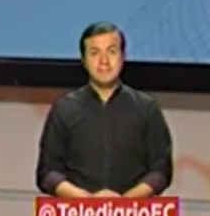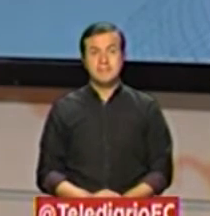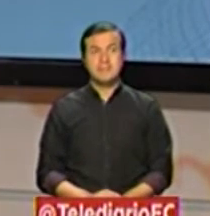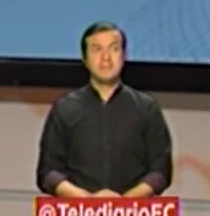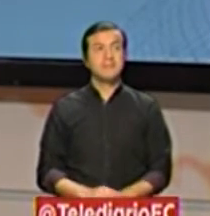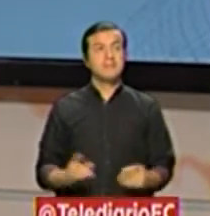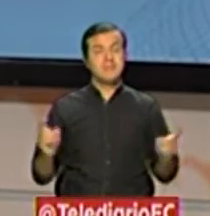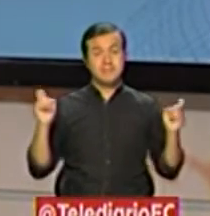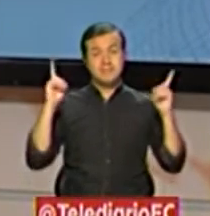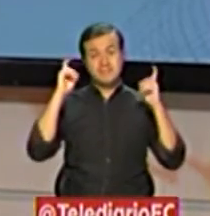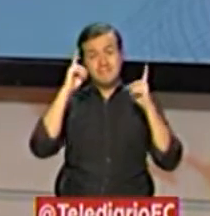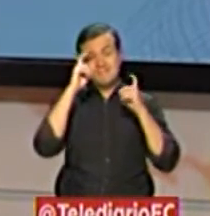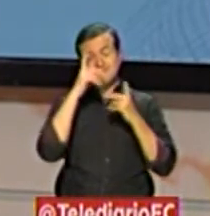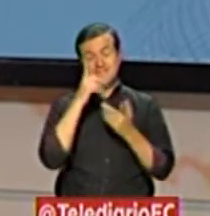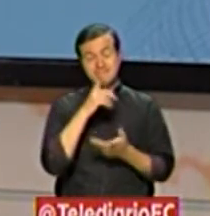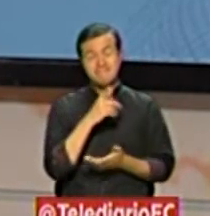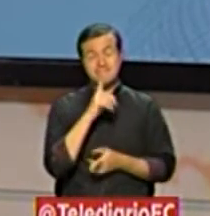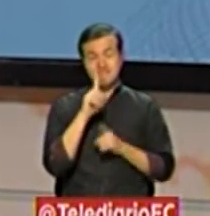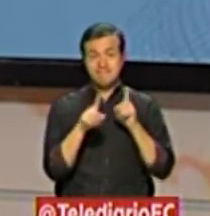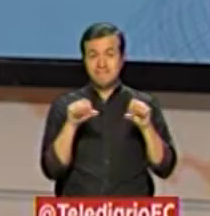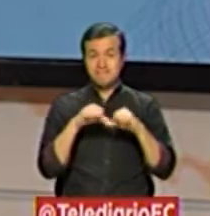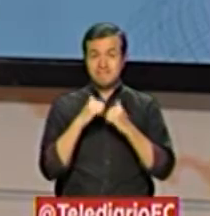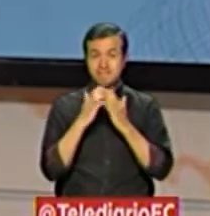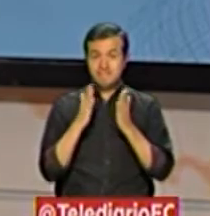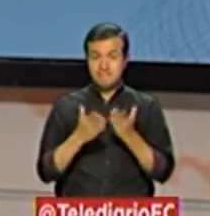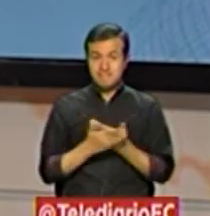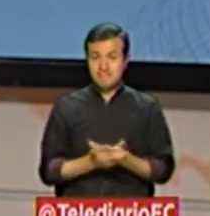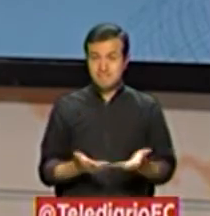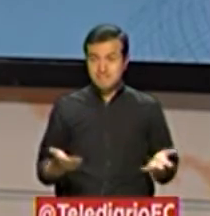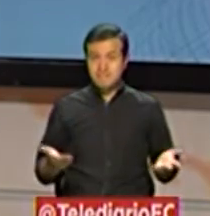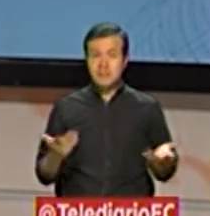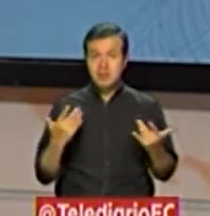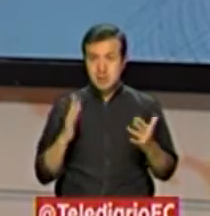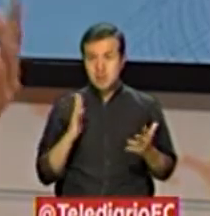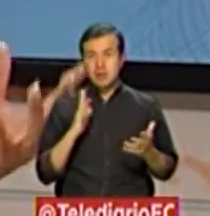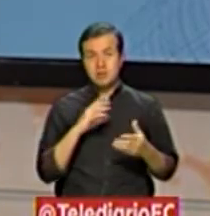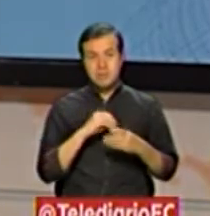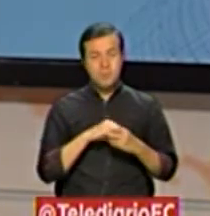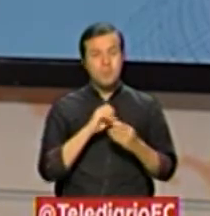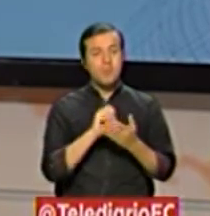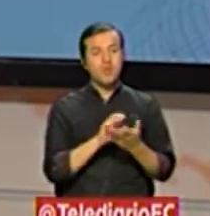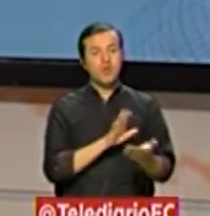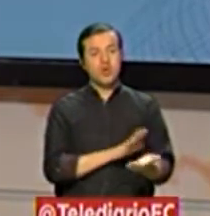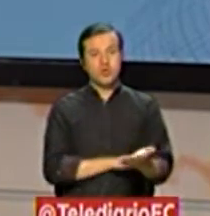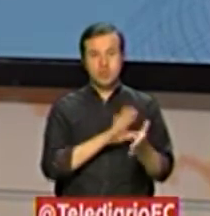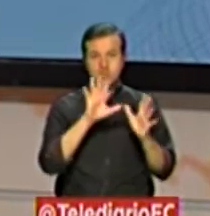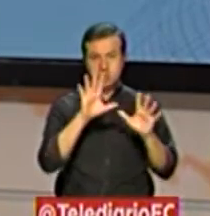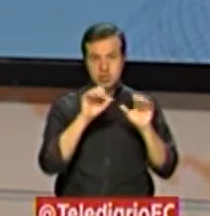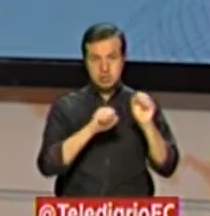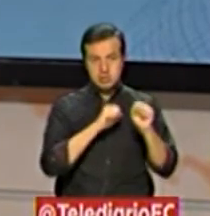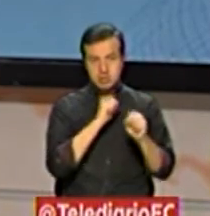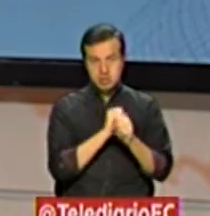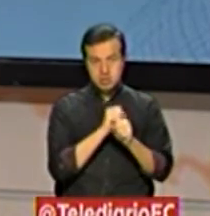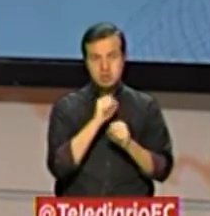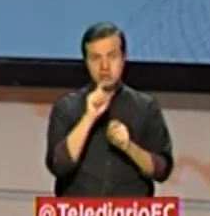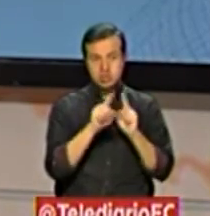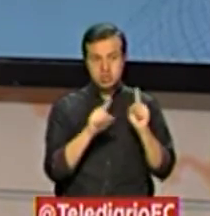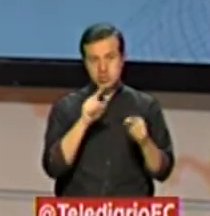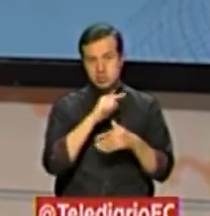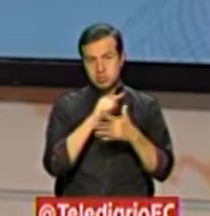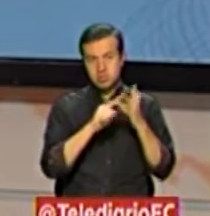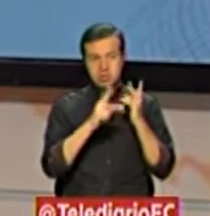Es difícil aceptar, pero muchos legisladores vienen siendo parte de ese proyecto de 10 años. Hay